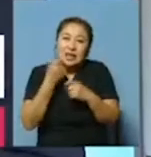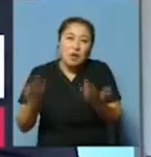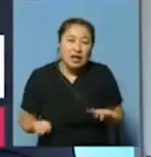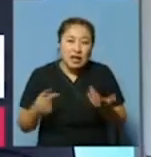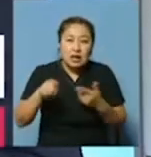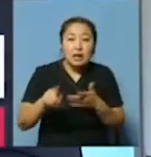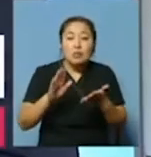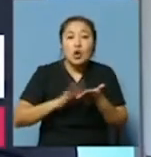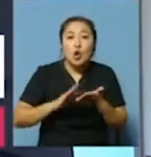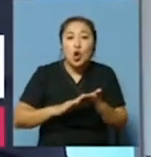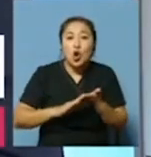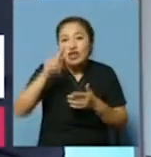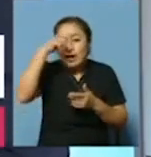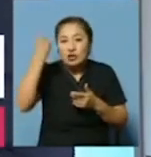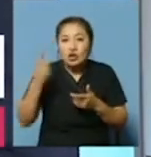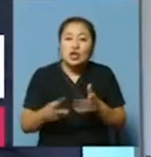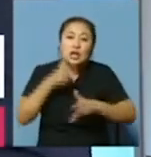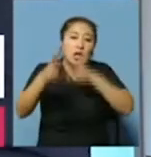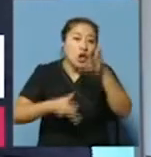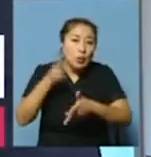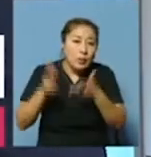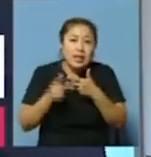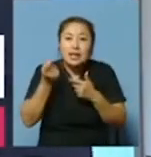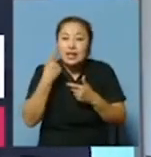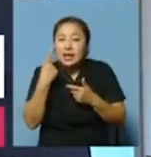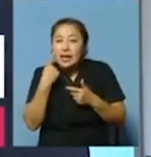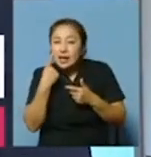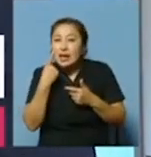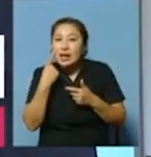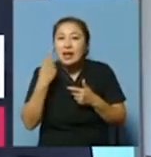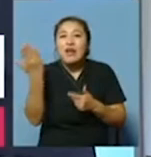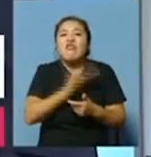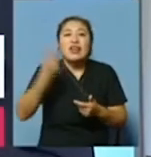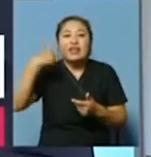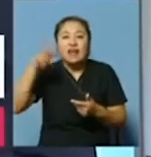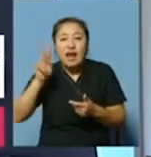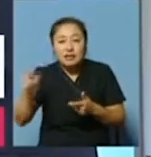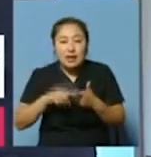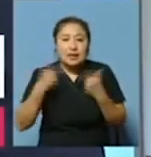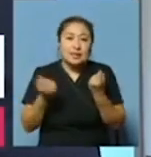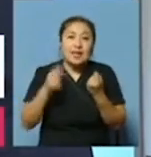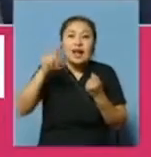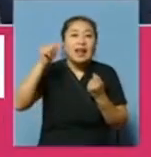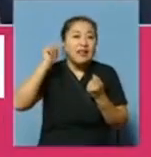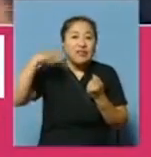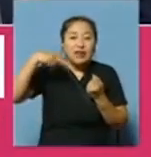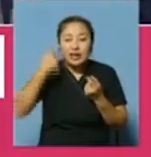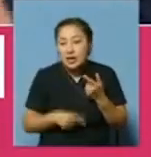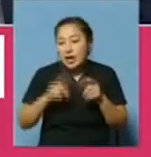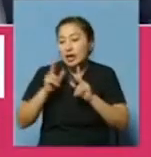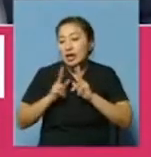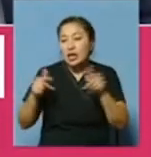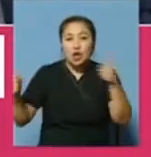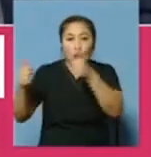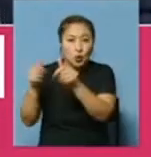principalmente a nivel nacional que hablan de un guiño de alberto fernández a lavagna de que lavagna y no va a estar